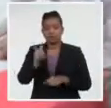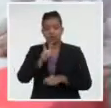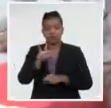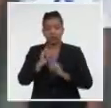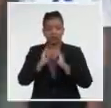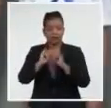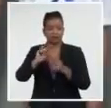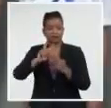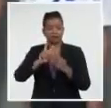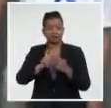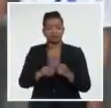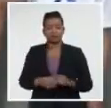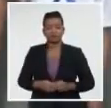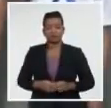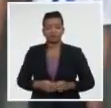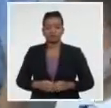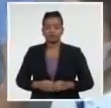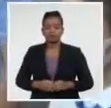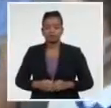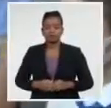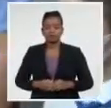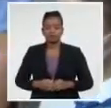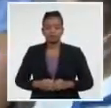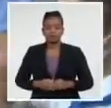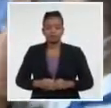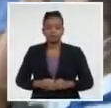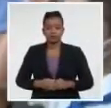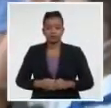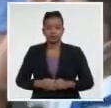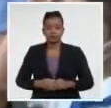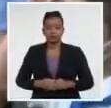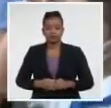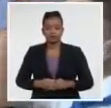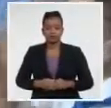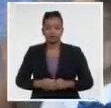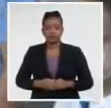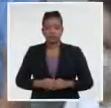reporte de Rafael Alemáñez, Michael Molina y Amalia Ramos para el Sistema Informativo de la Televisión Cubana.